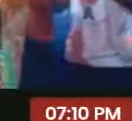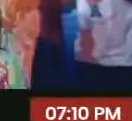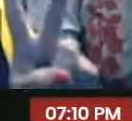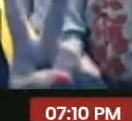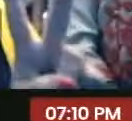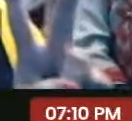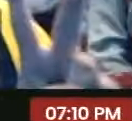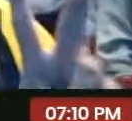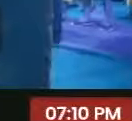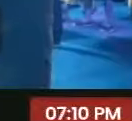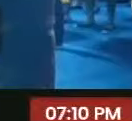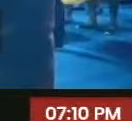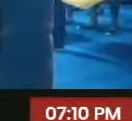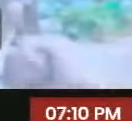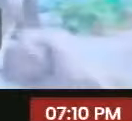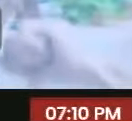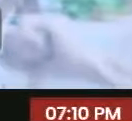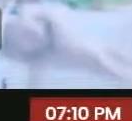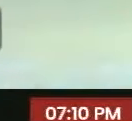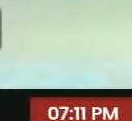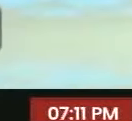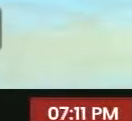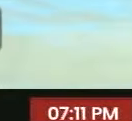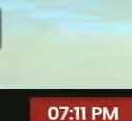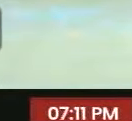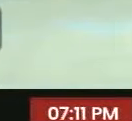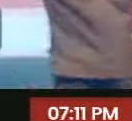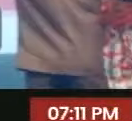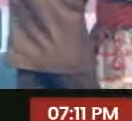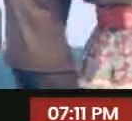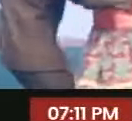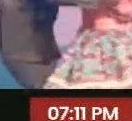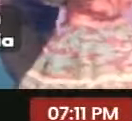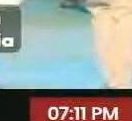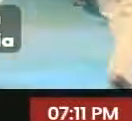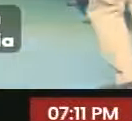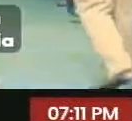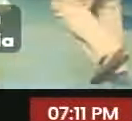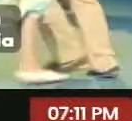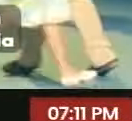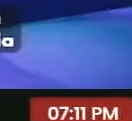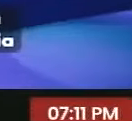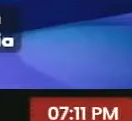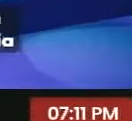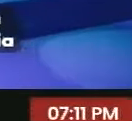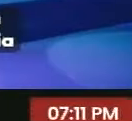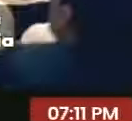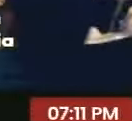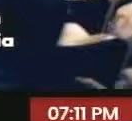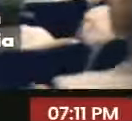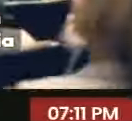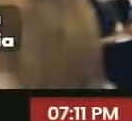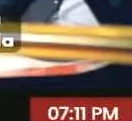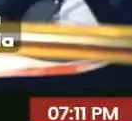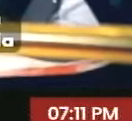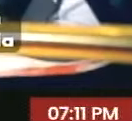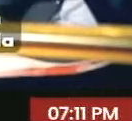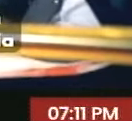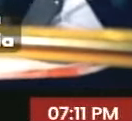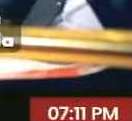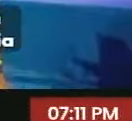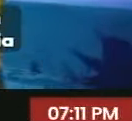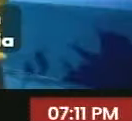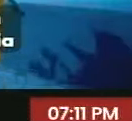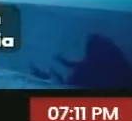Están haciendo un proyecto, una idea, un sueño, una utopía, una gran misión de nueva generación que ha